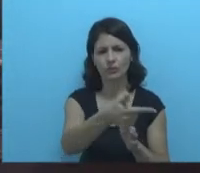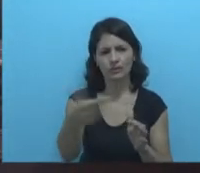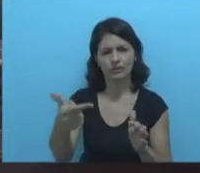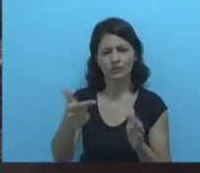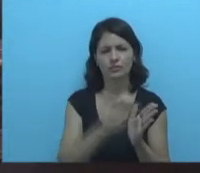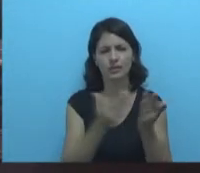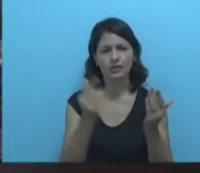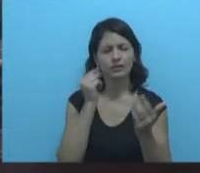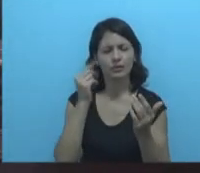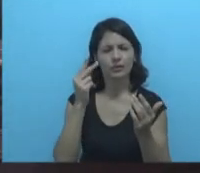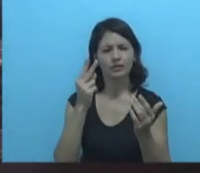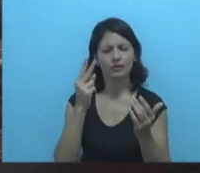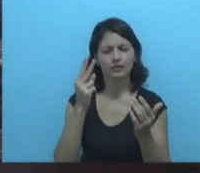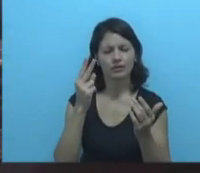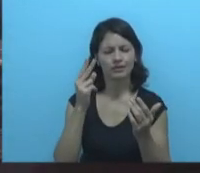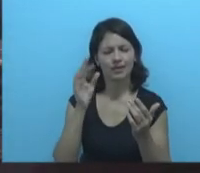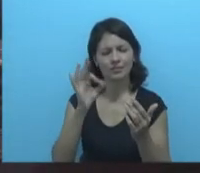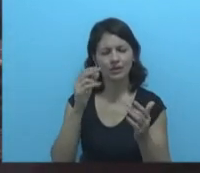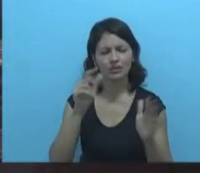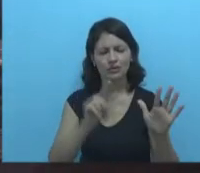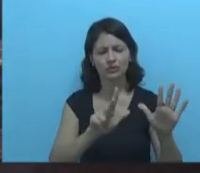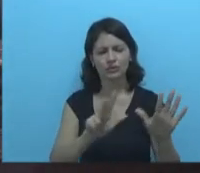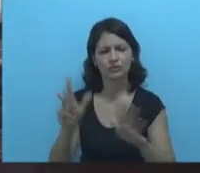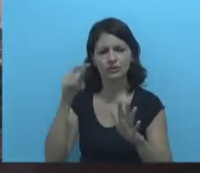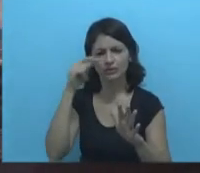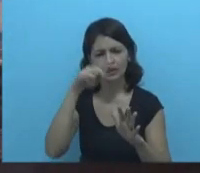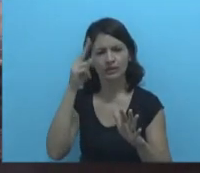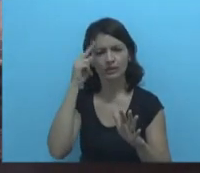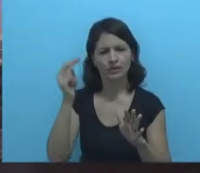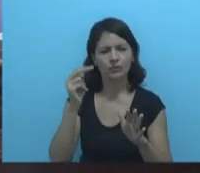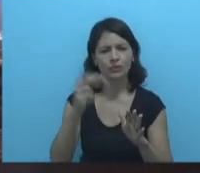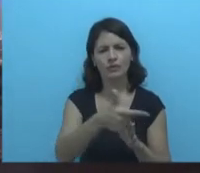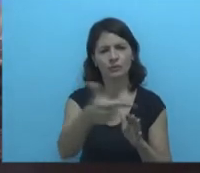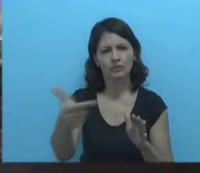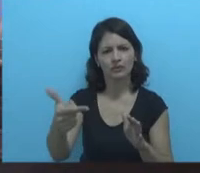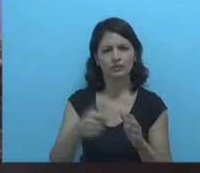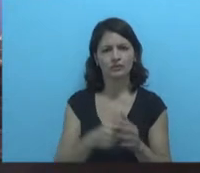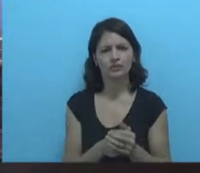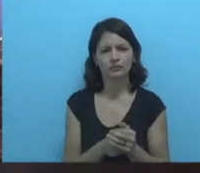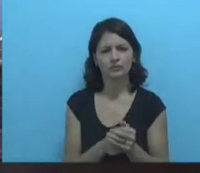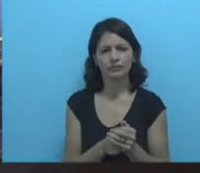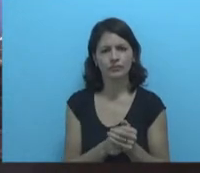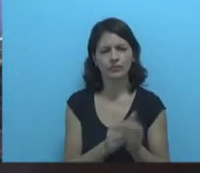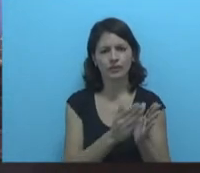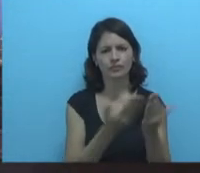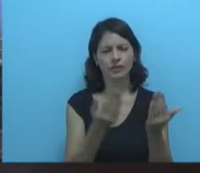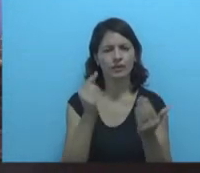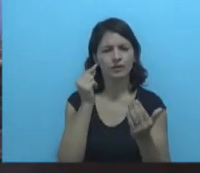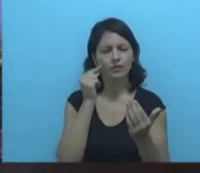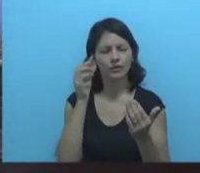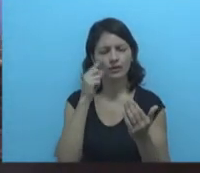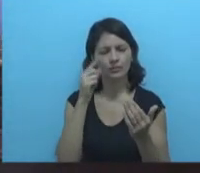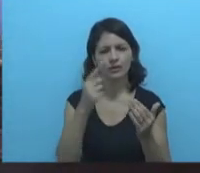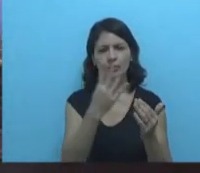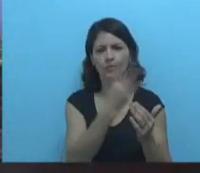Expediente 40.879, diputado Cándido, preferencia para 1 sesión. Expediente 40.492,